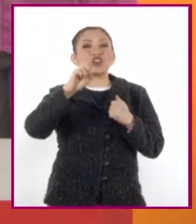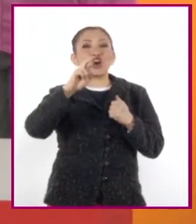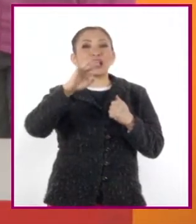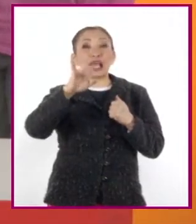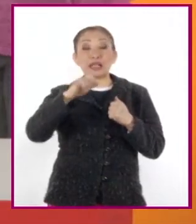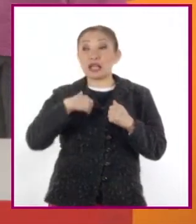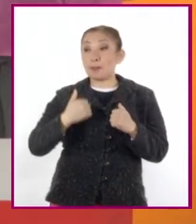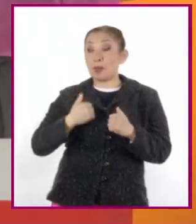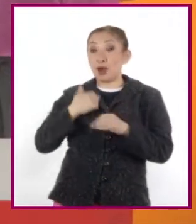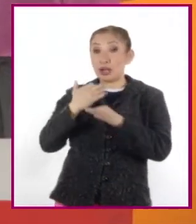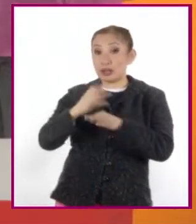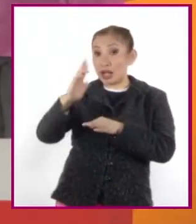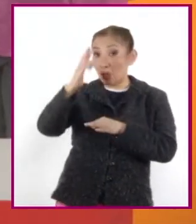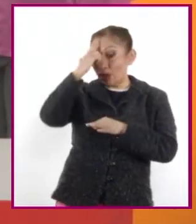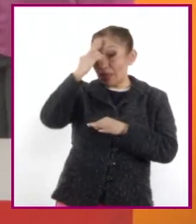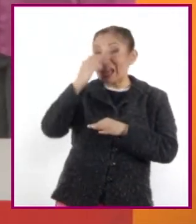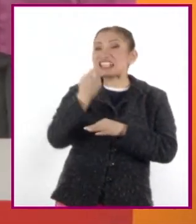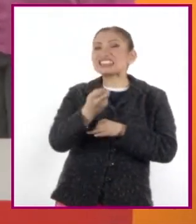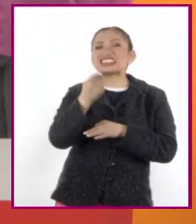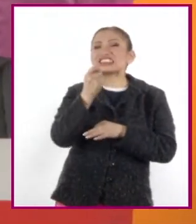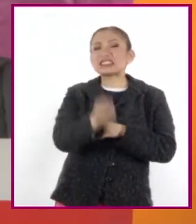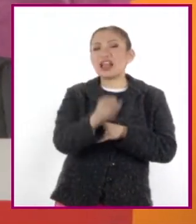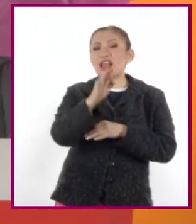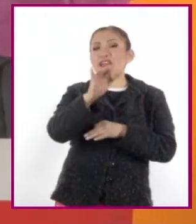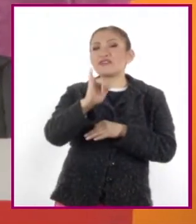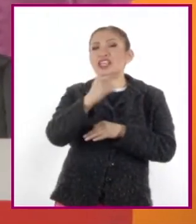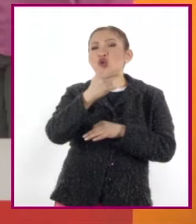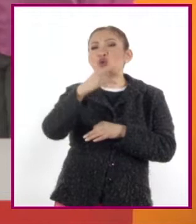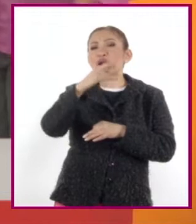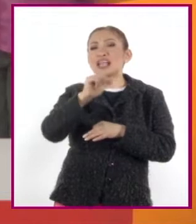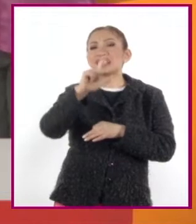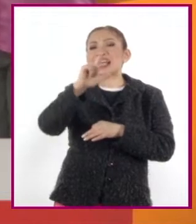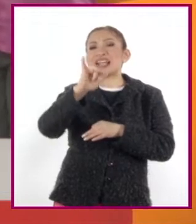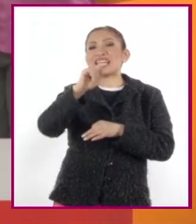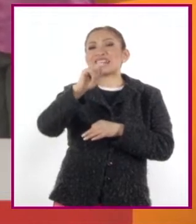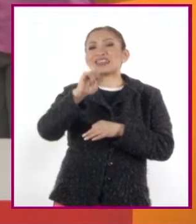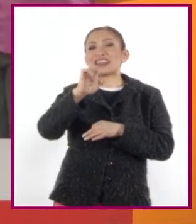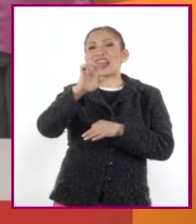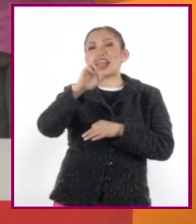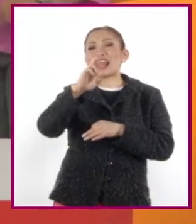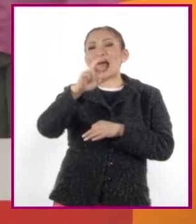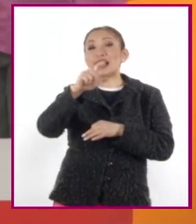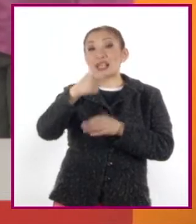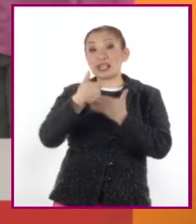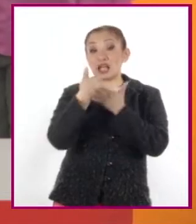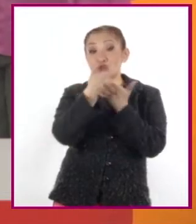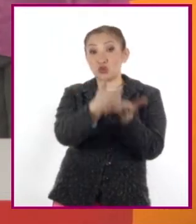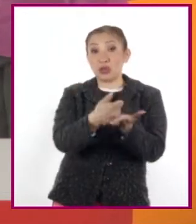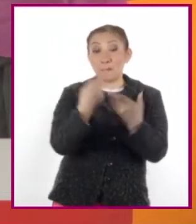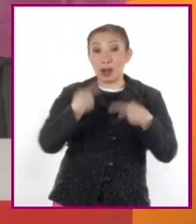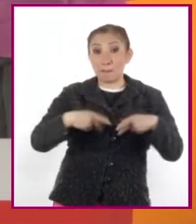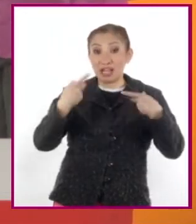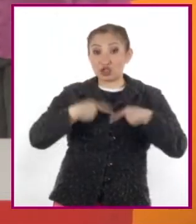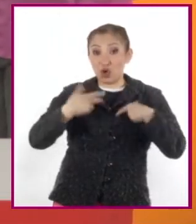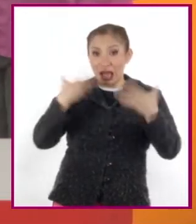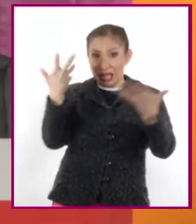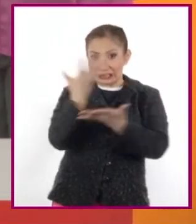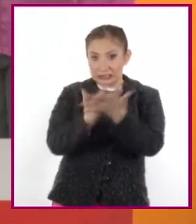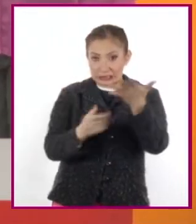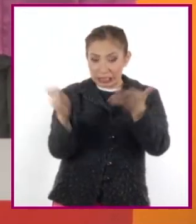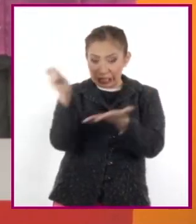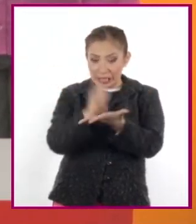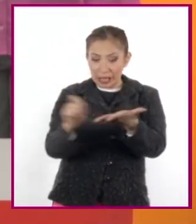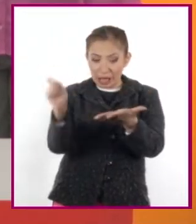que recordemos que las figuras retóricas o figuras literarias son recursos que permiten al autor o autora